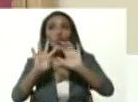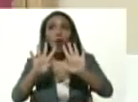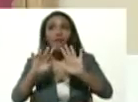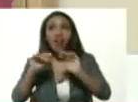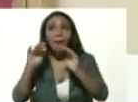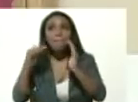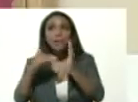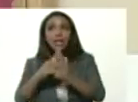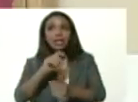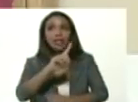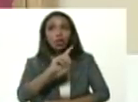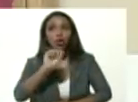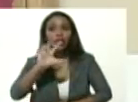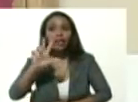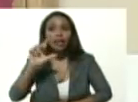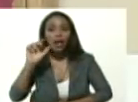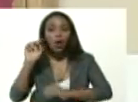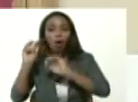59.138.